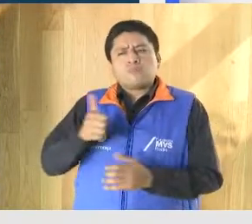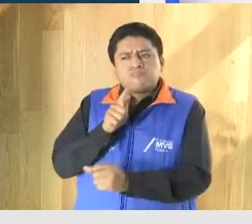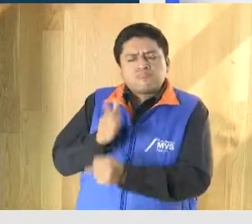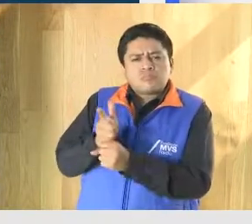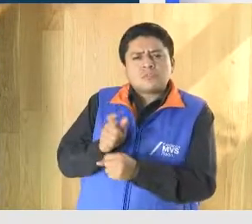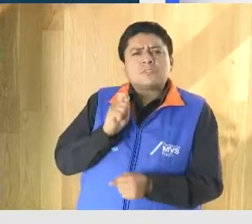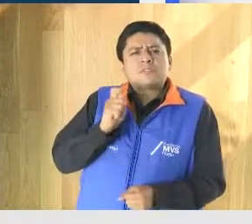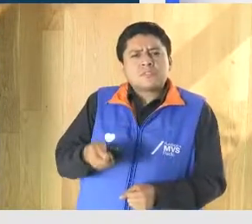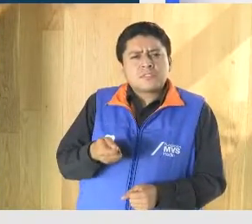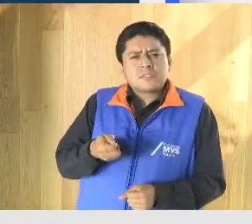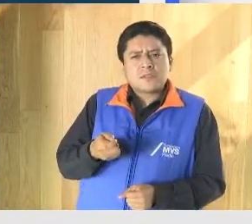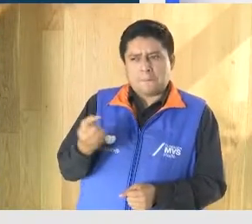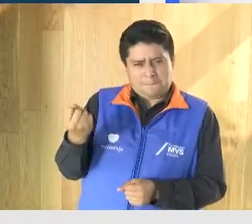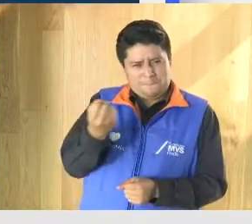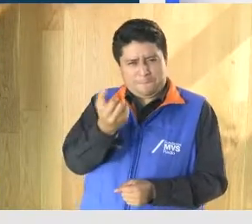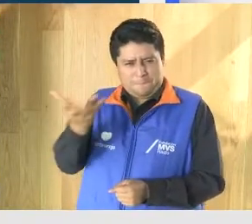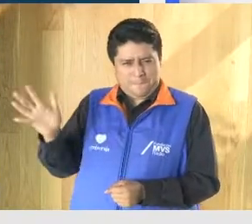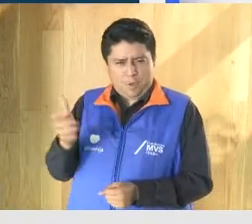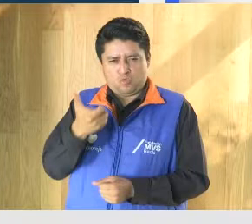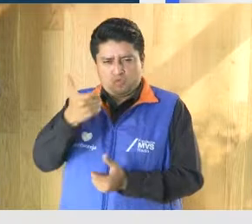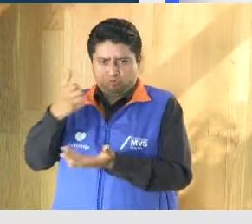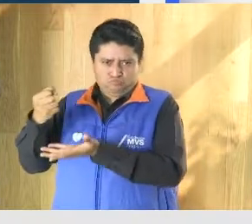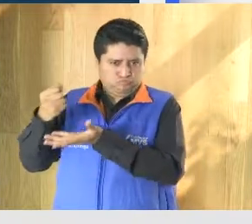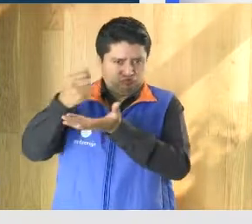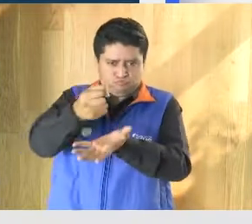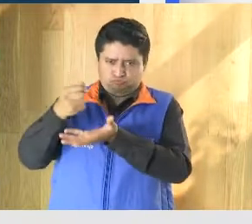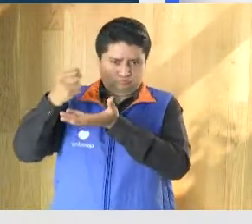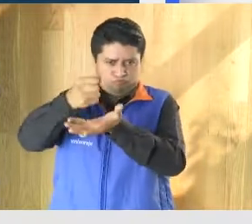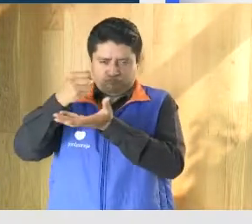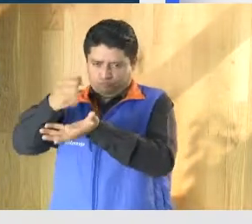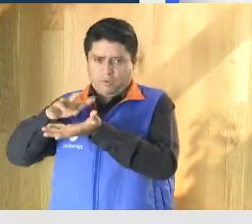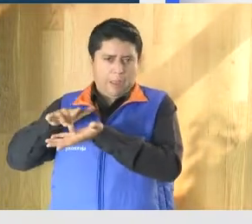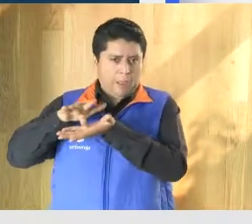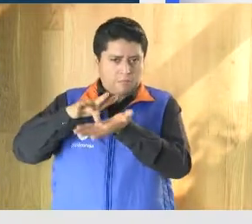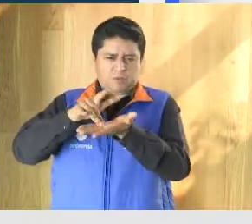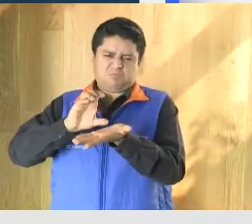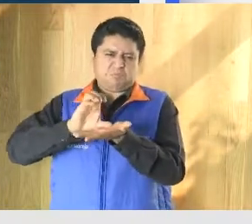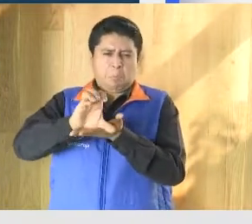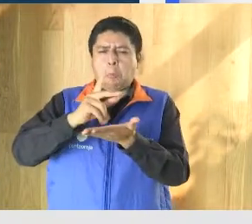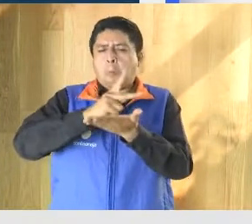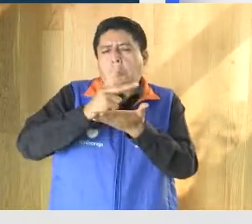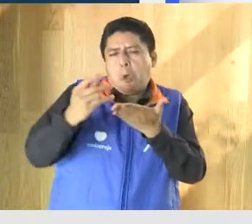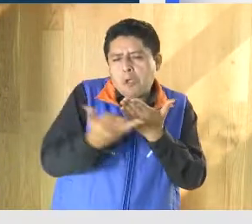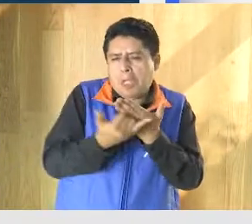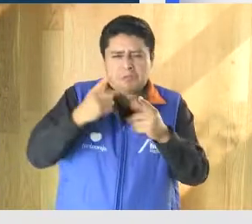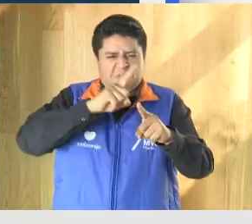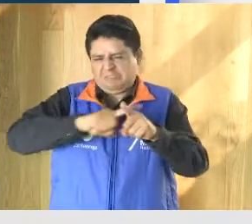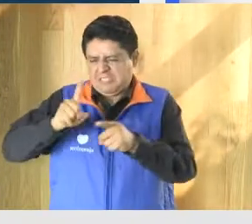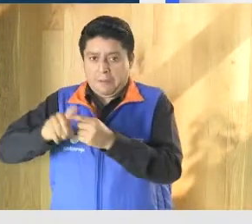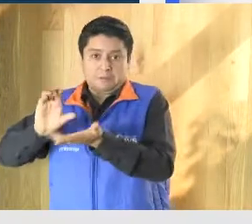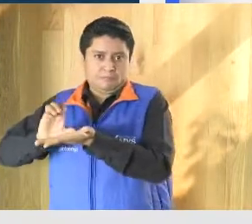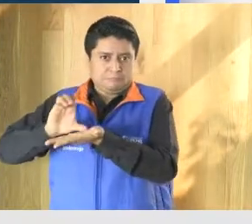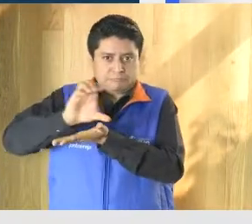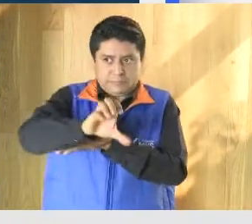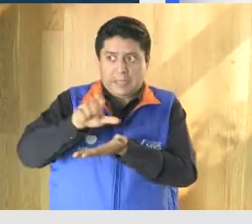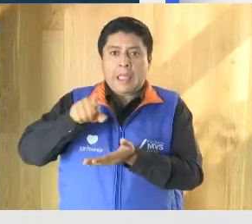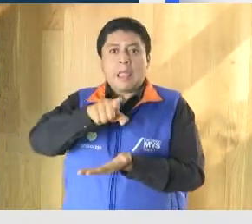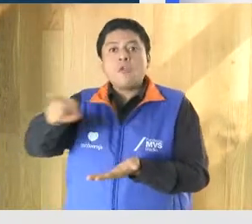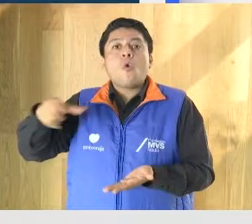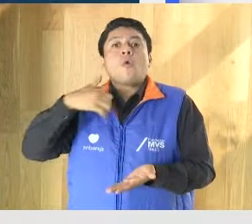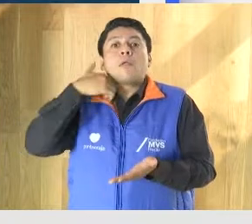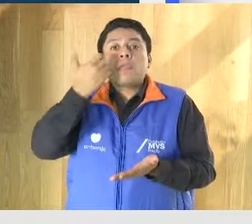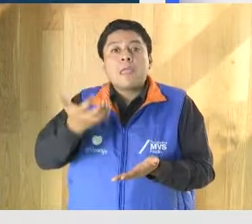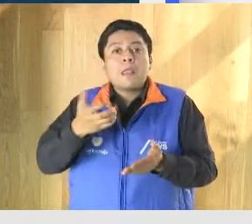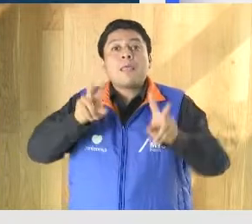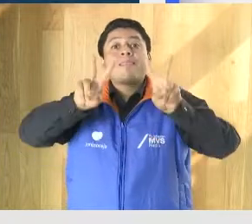parte de la comunidad inversora y de la comunidad y de las entidades financieras por la sostenibilidad. Aquí